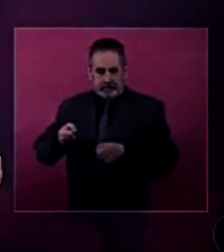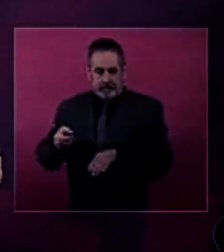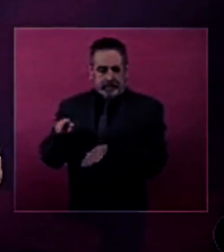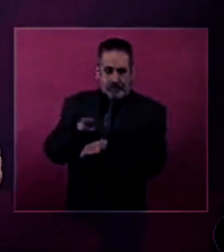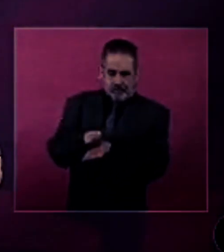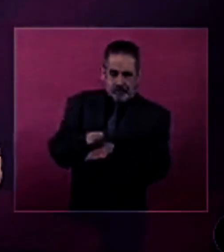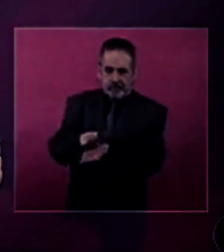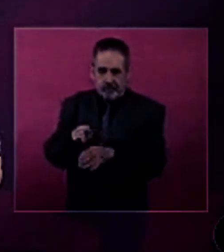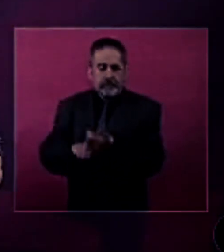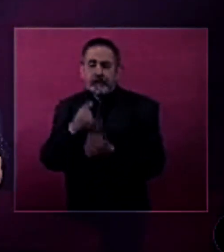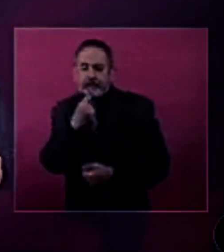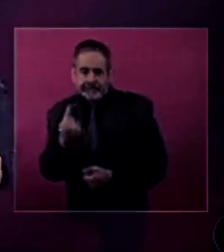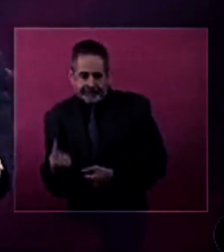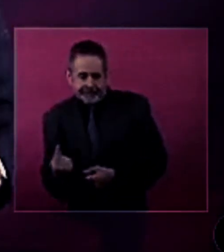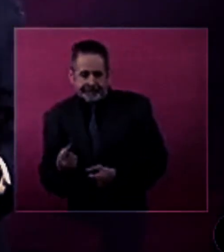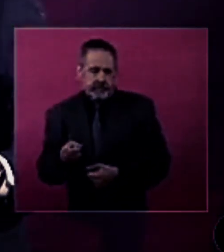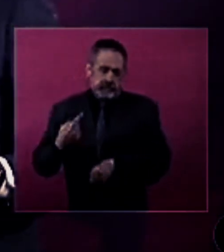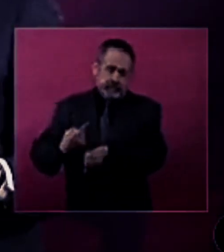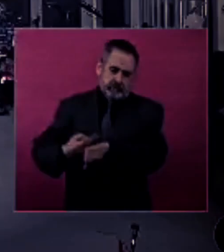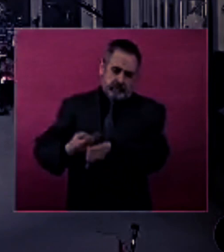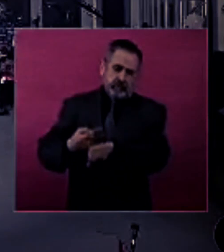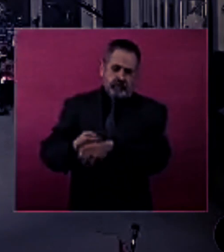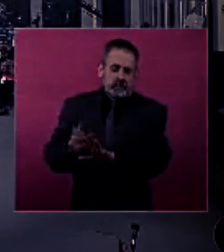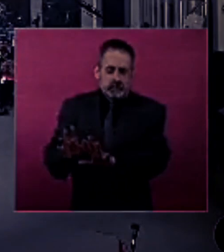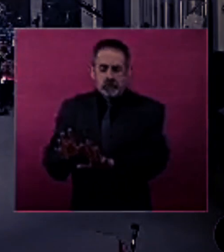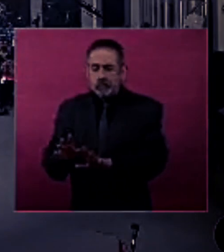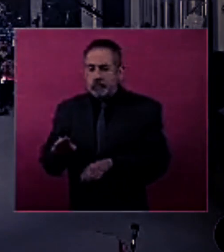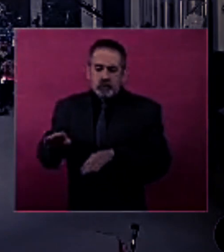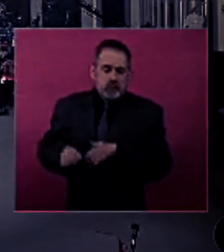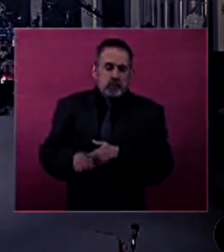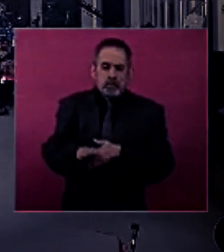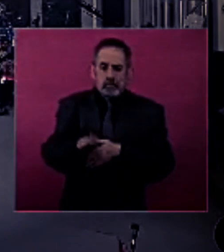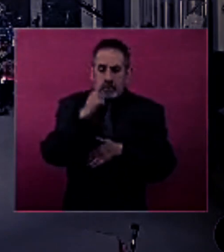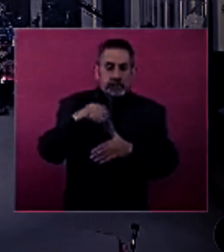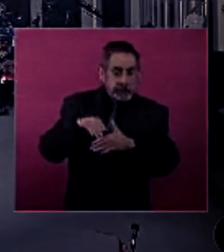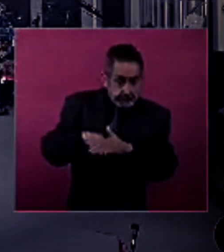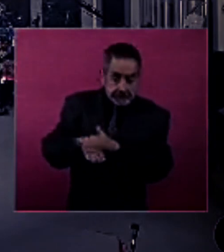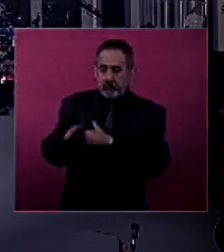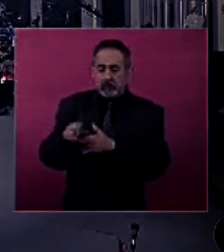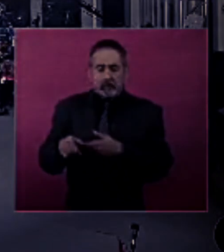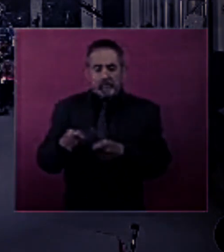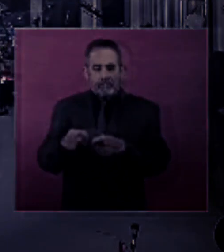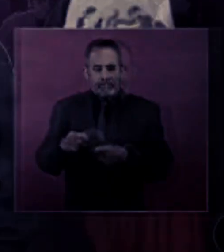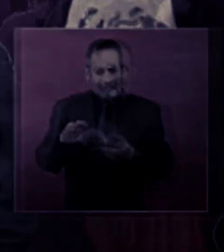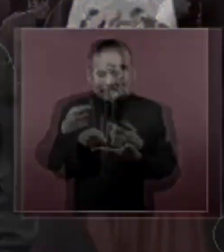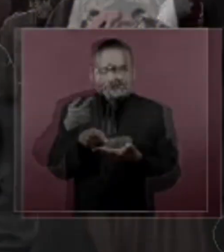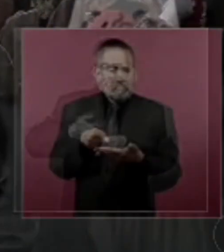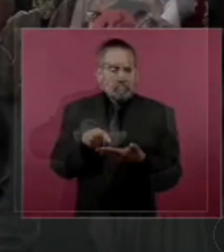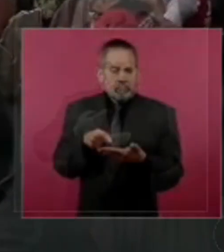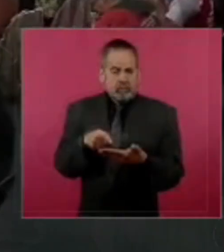que no solo es acusar por acusar, por lo que se hará justicia y se castigarán a los